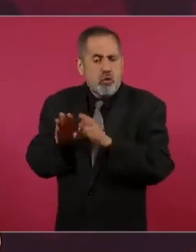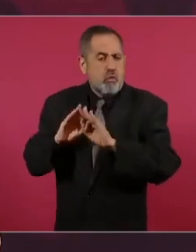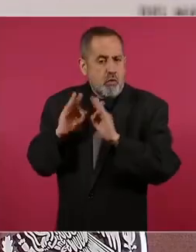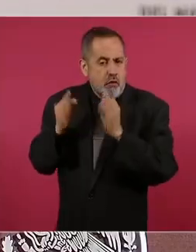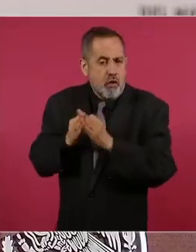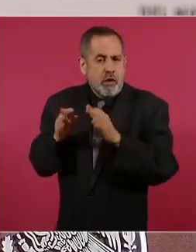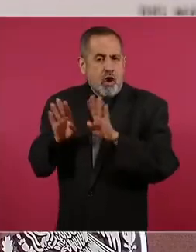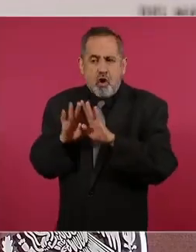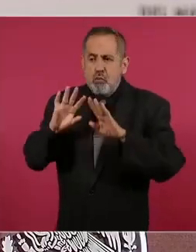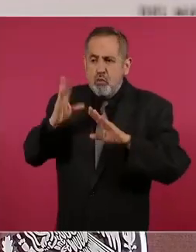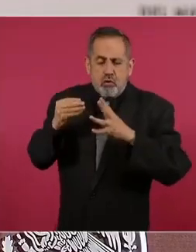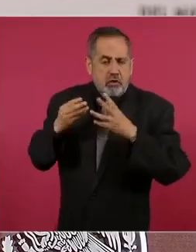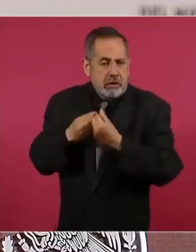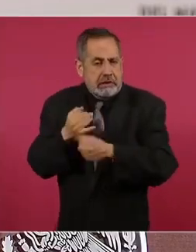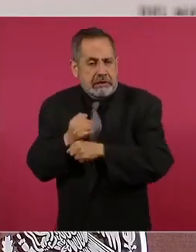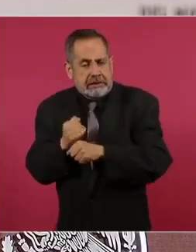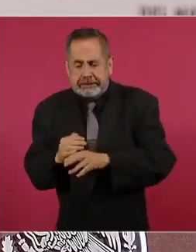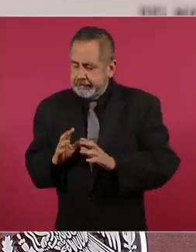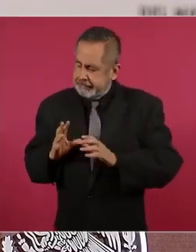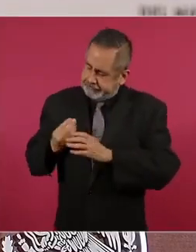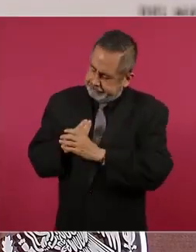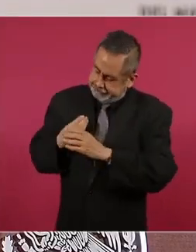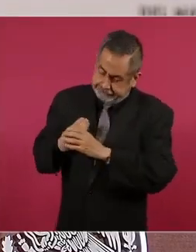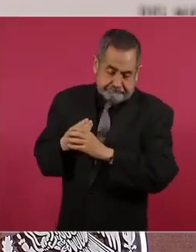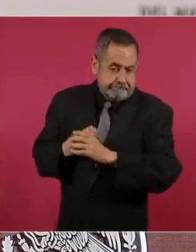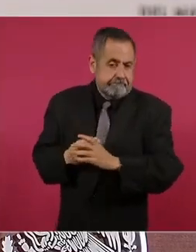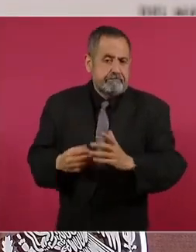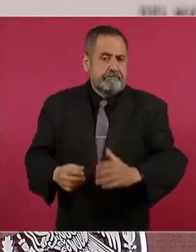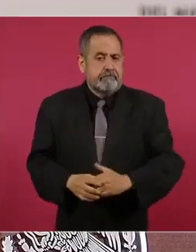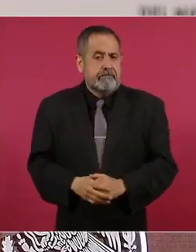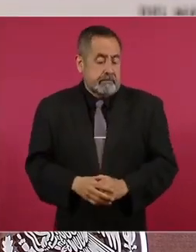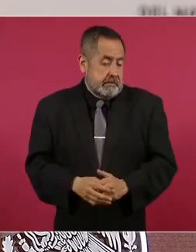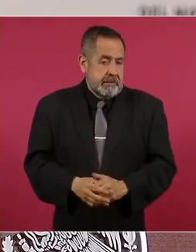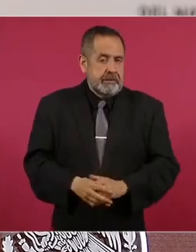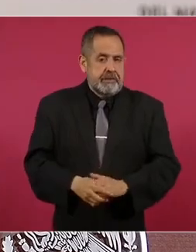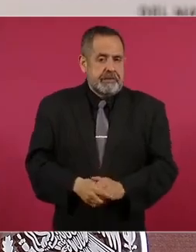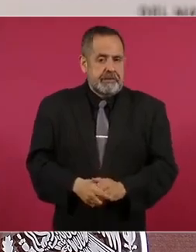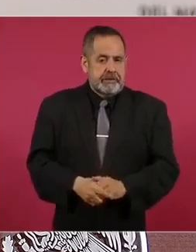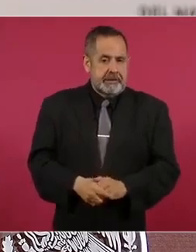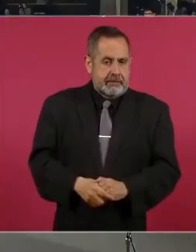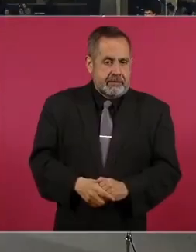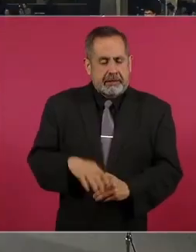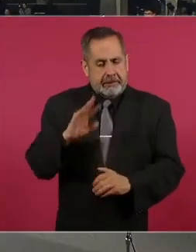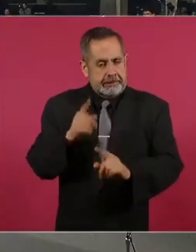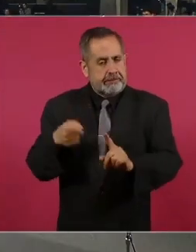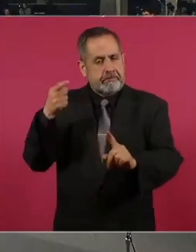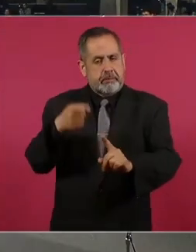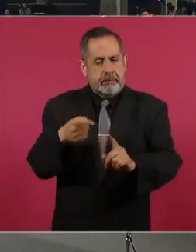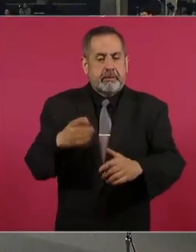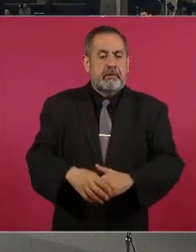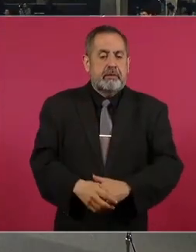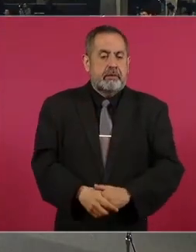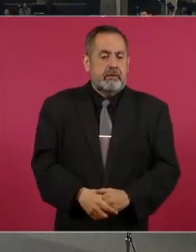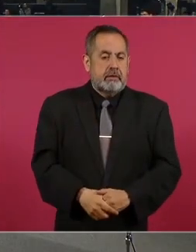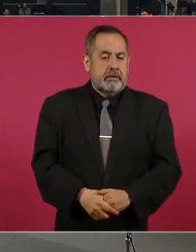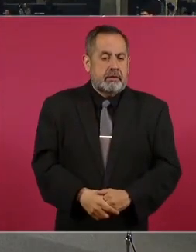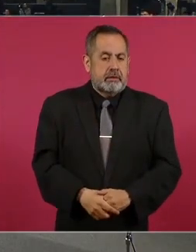formas de llevar a cabo las cosas. ¿Entiende? Ese es el punto.